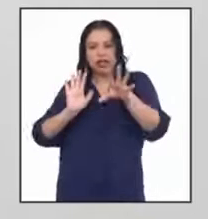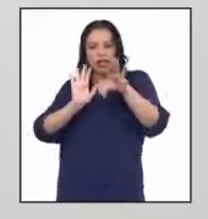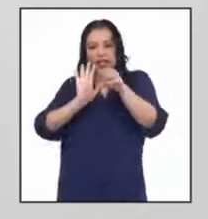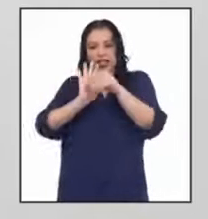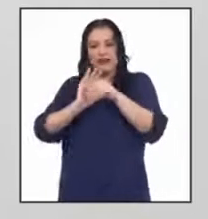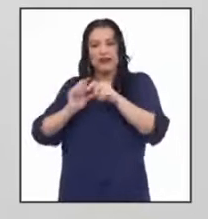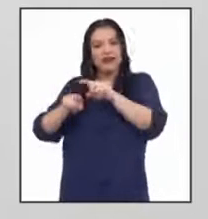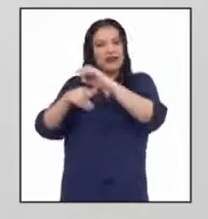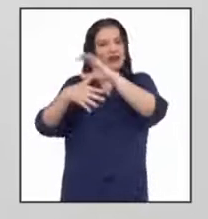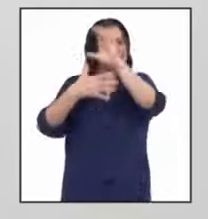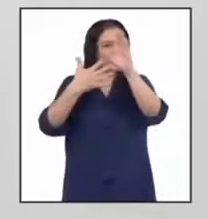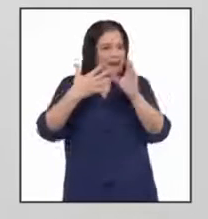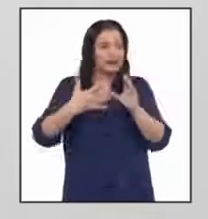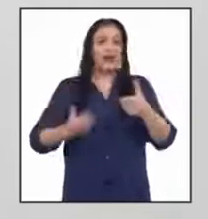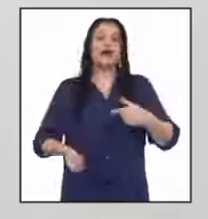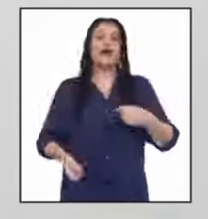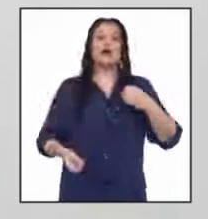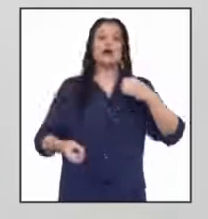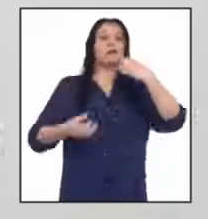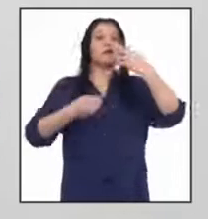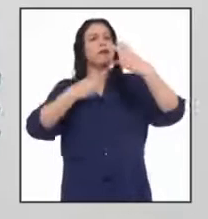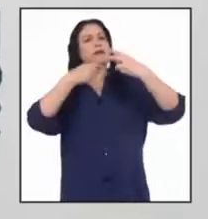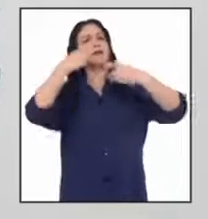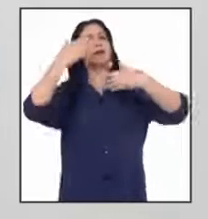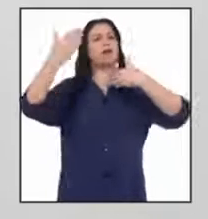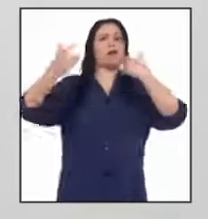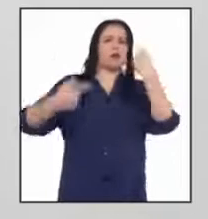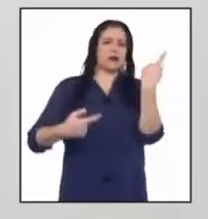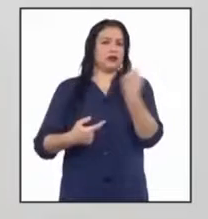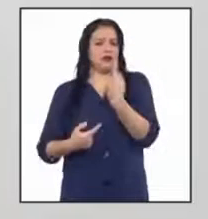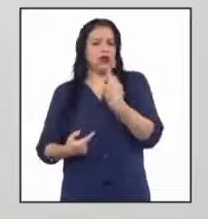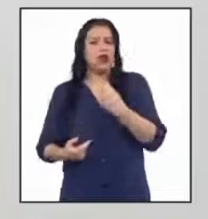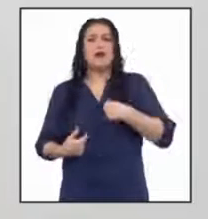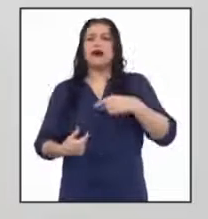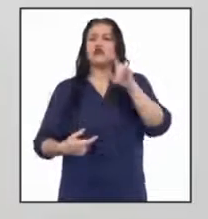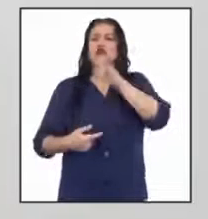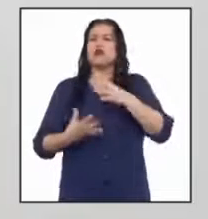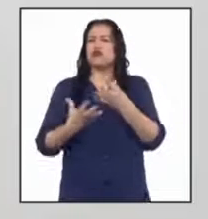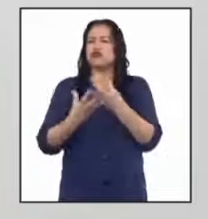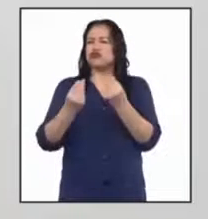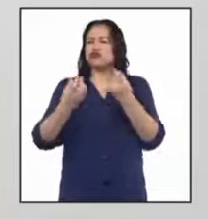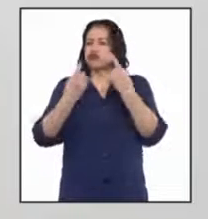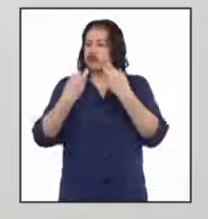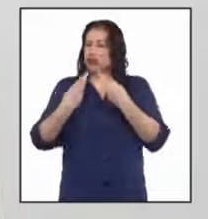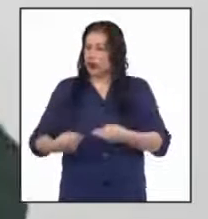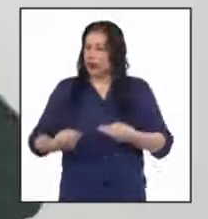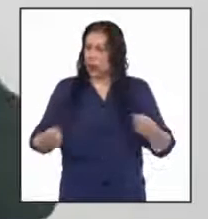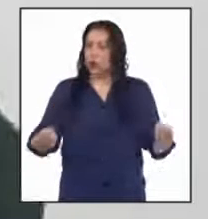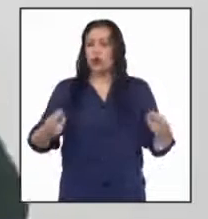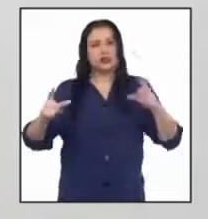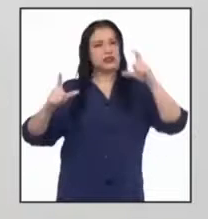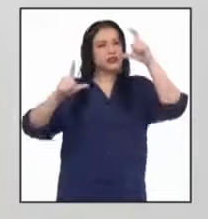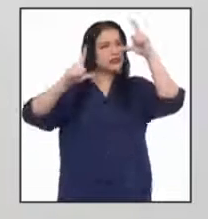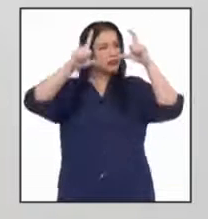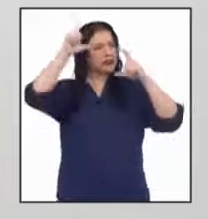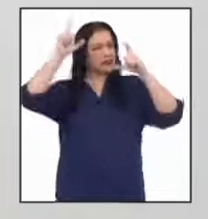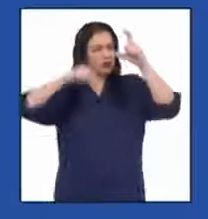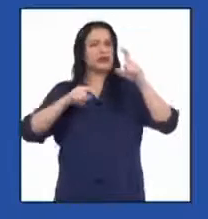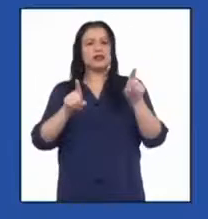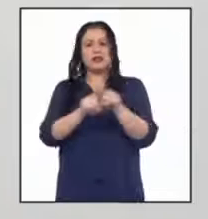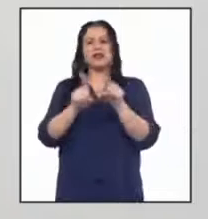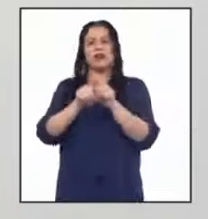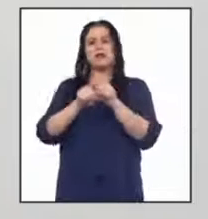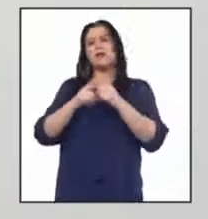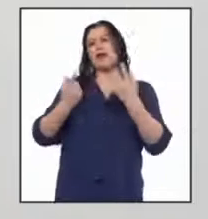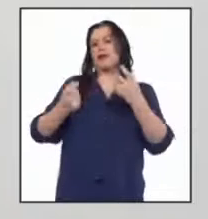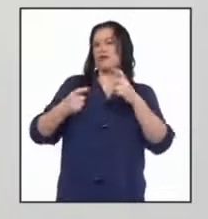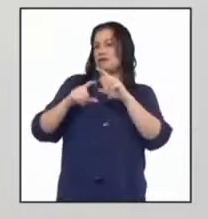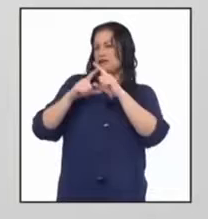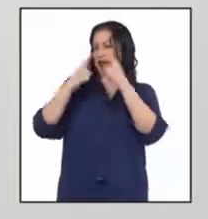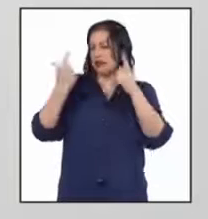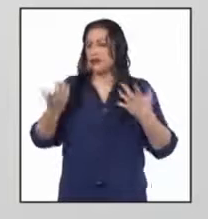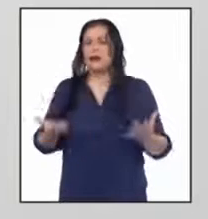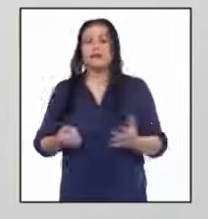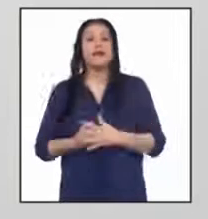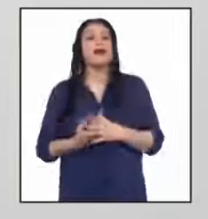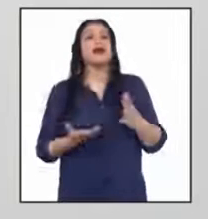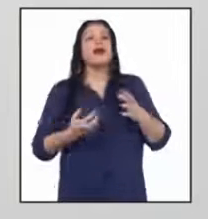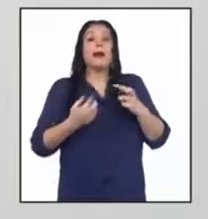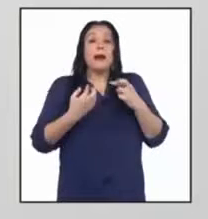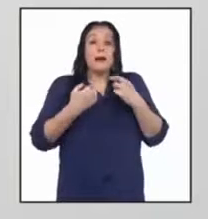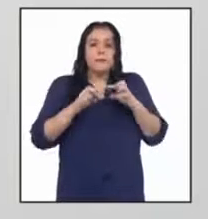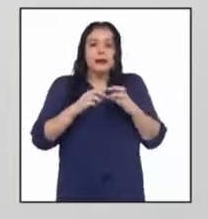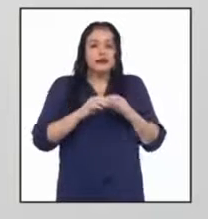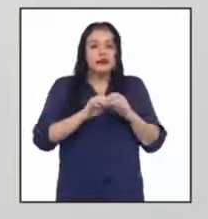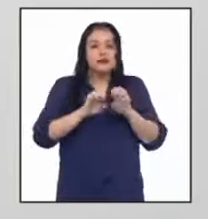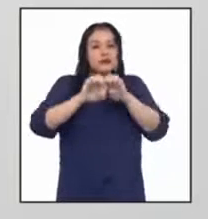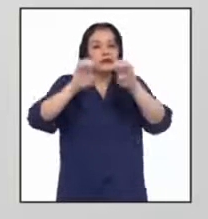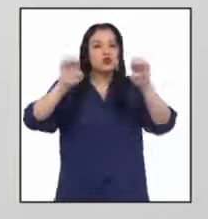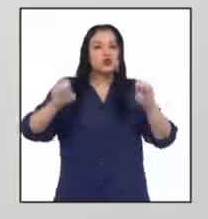personaje. En el monólogo vamos a utilizar muchos recursos paraverbales y no verbales. Comienza la estructura de